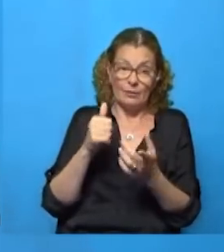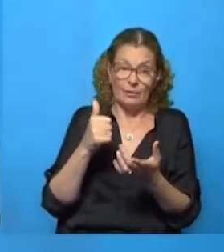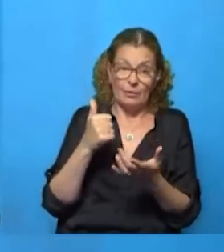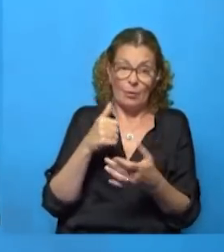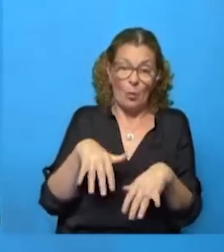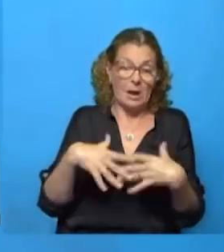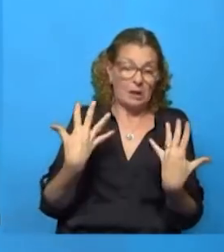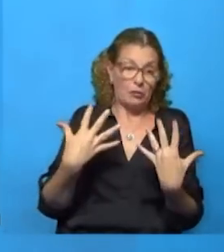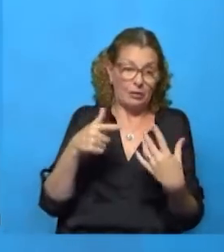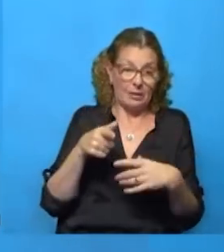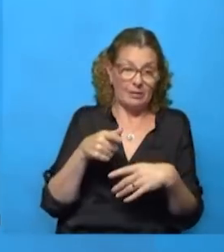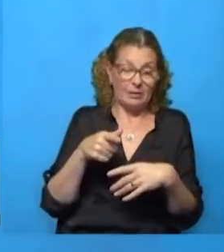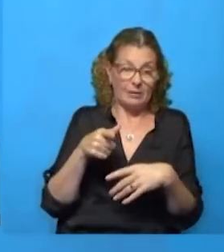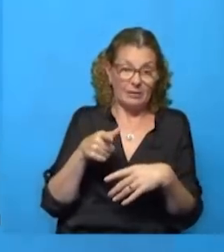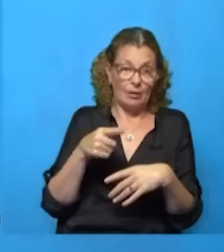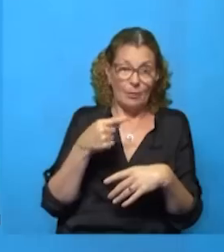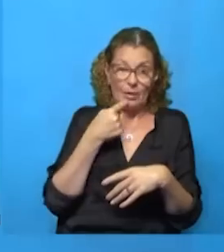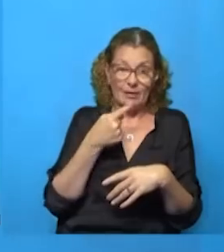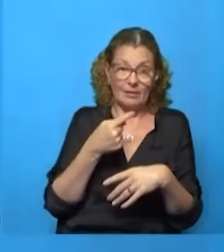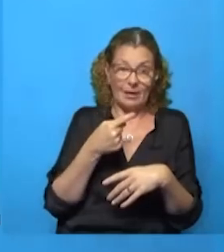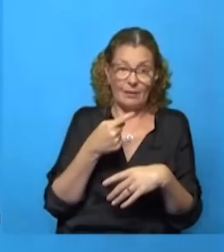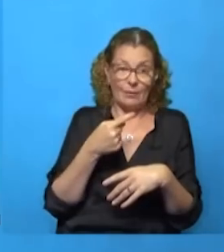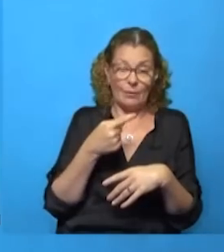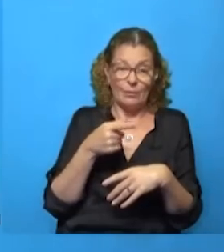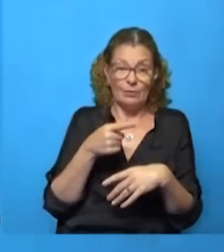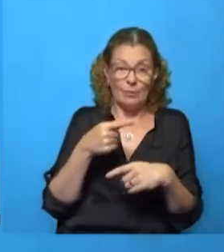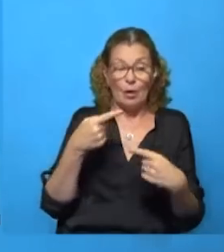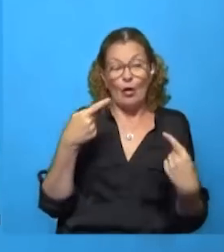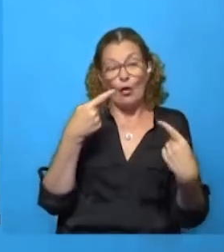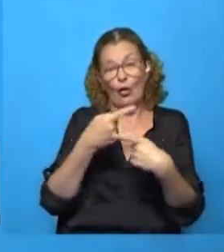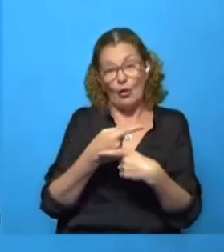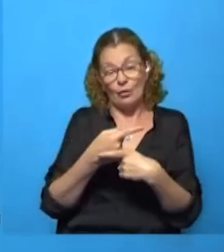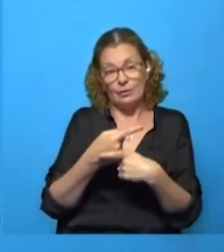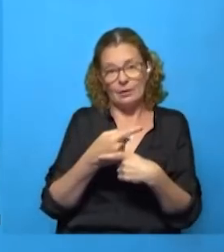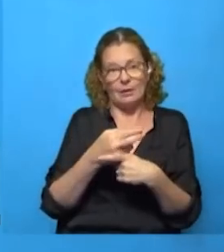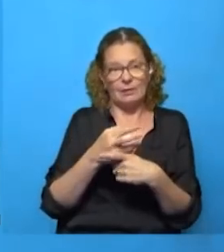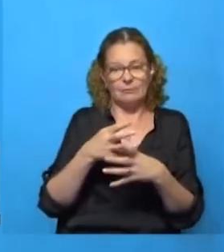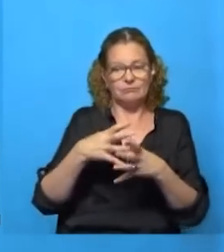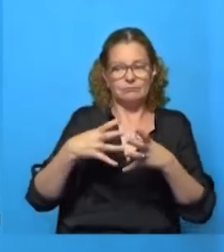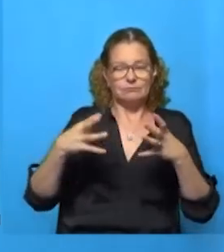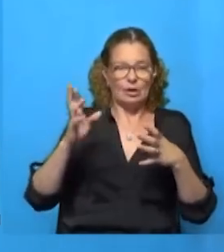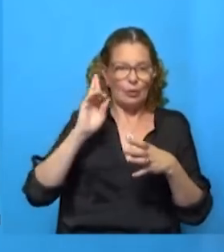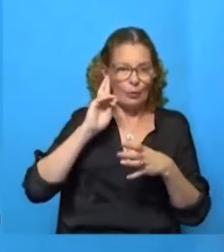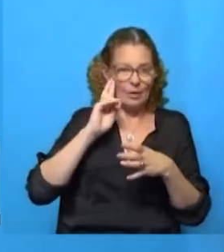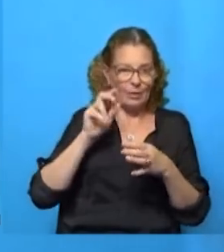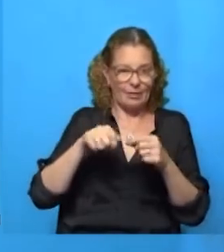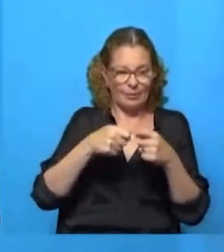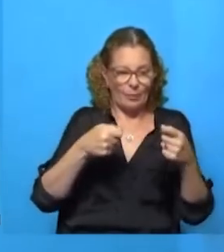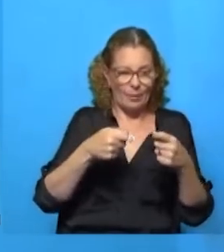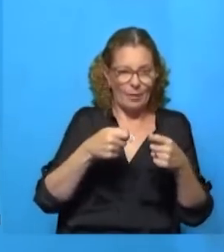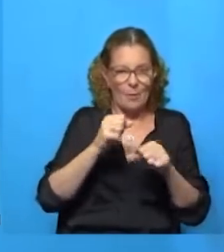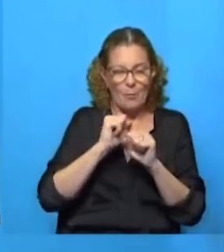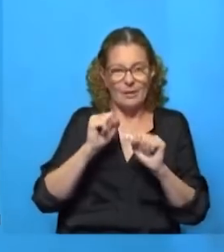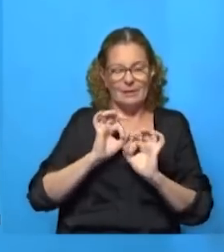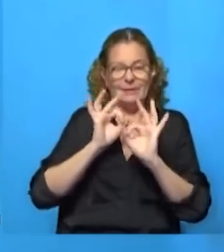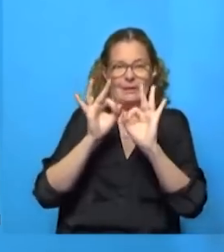cualquiera de esas cosas y así como decía cuando la oposición de tanto ruido que acumula si le desatan una cosa puede